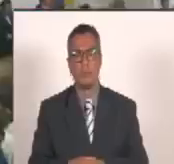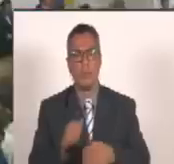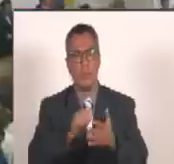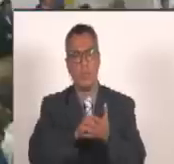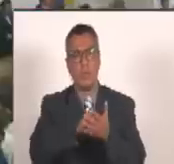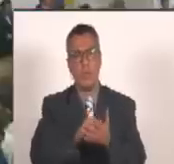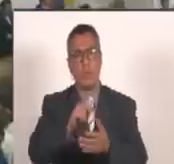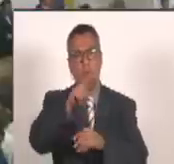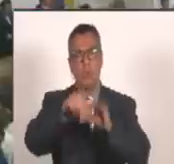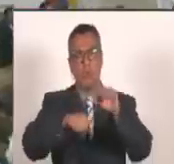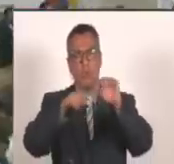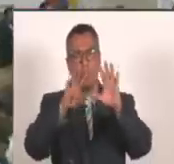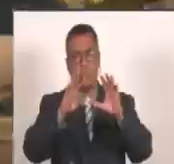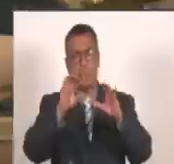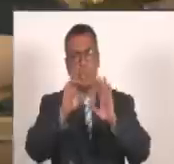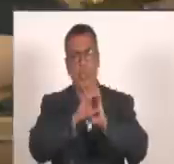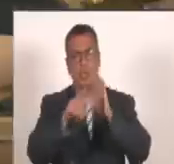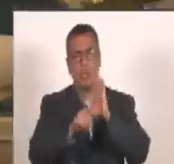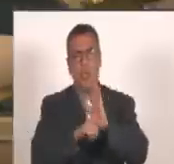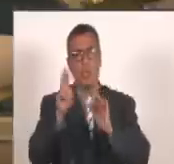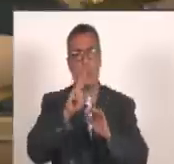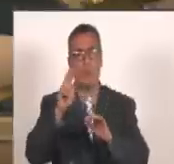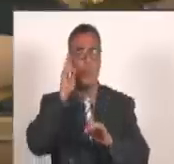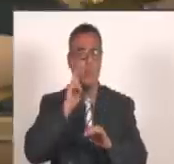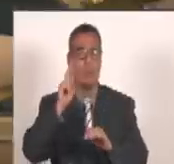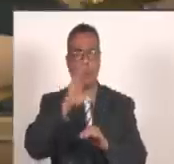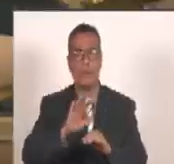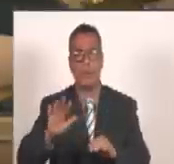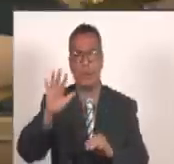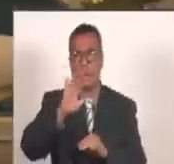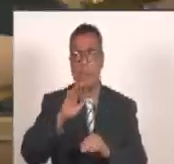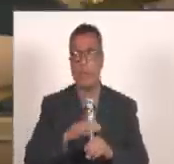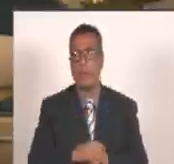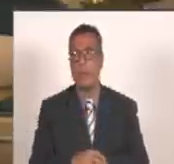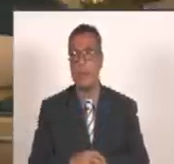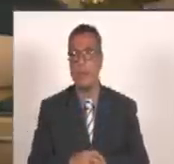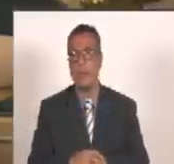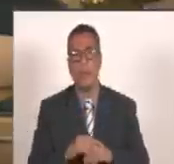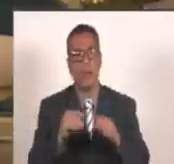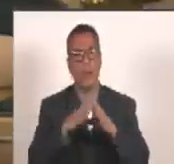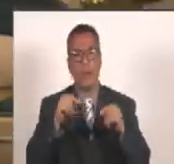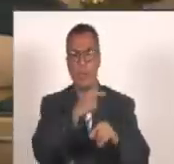Artículo 219 de la Constitución de la República Bolivariana de Venezuela.